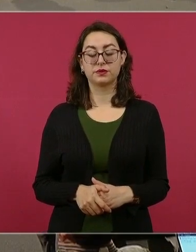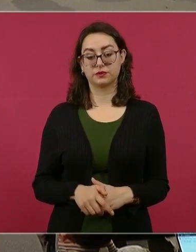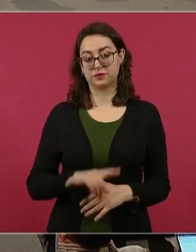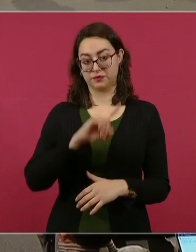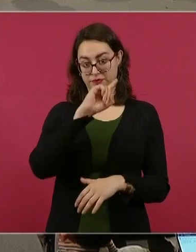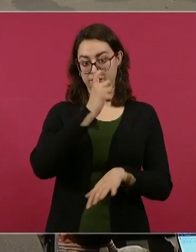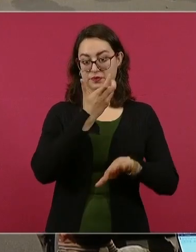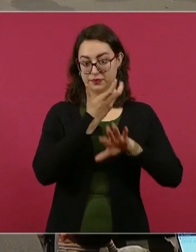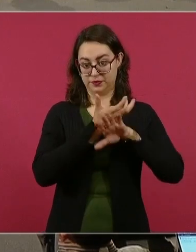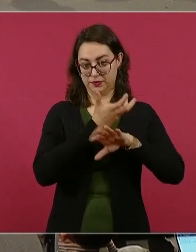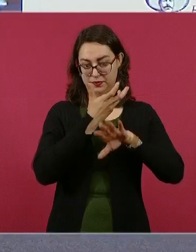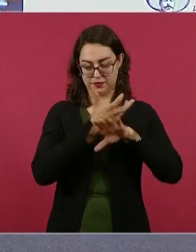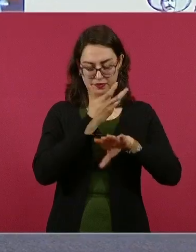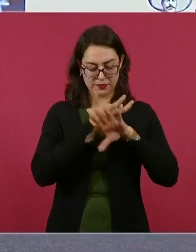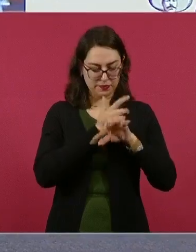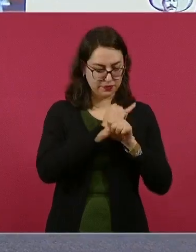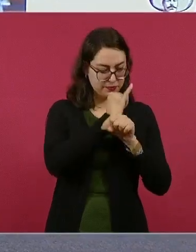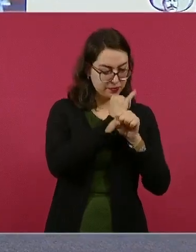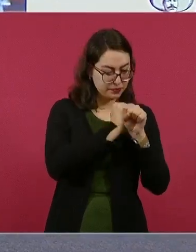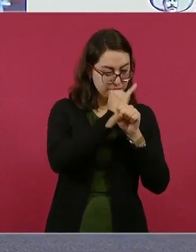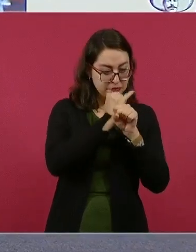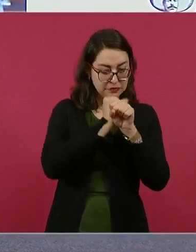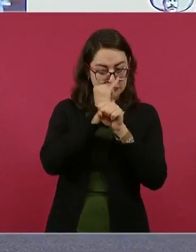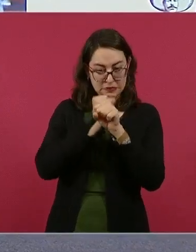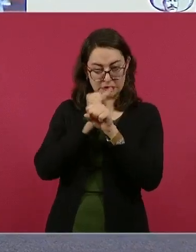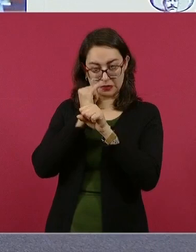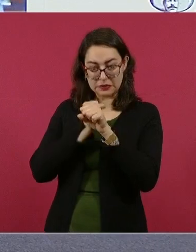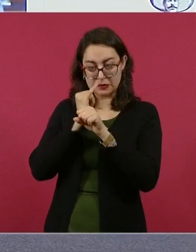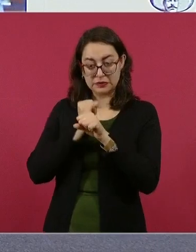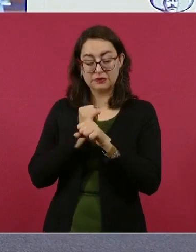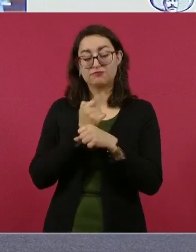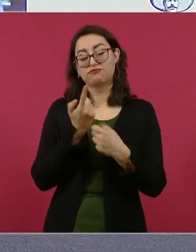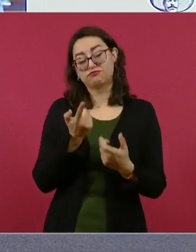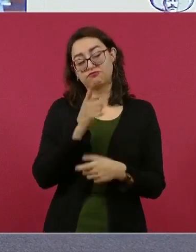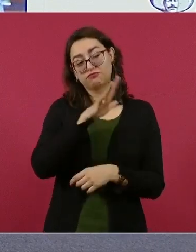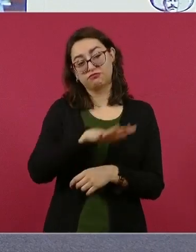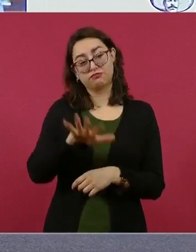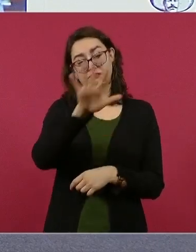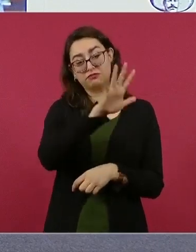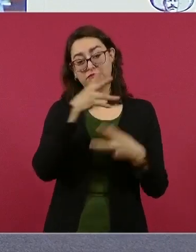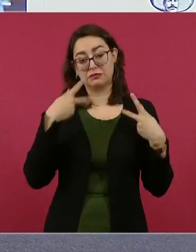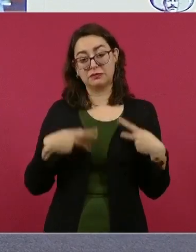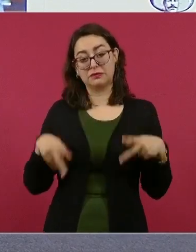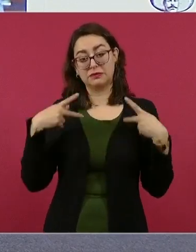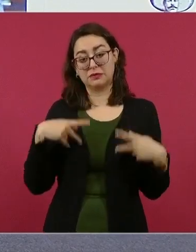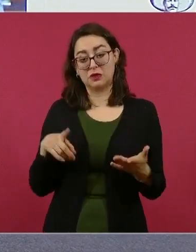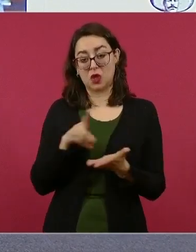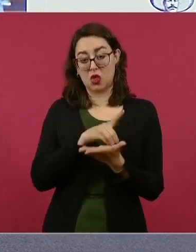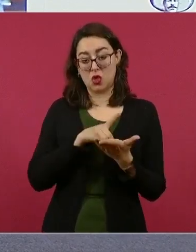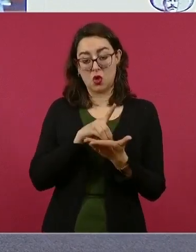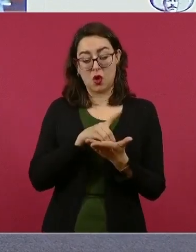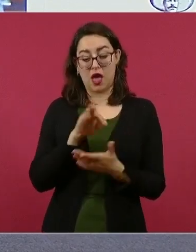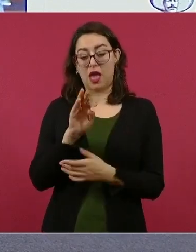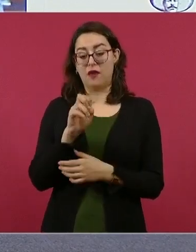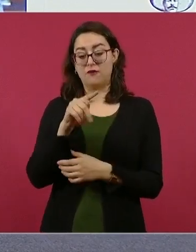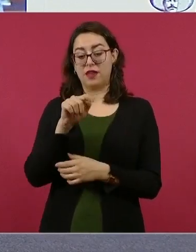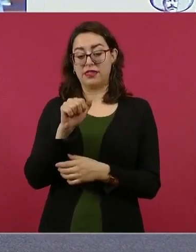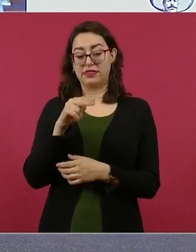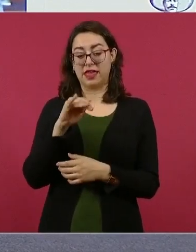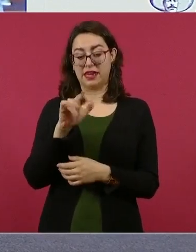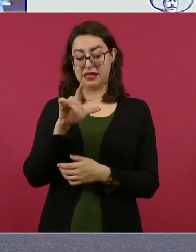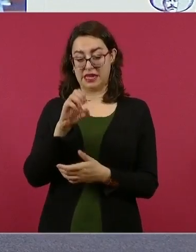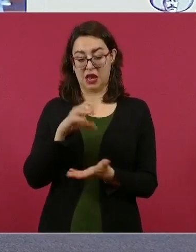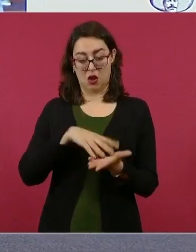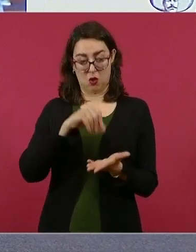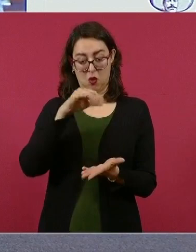Estados Unidos, donde existe un uso muy amplio de fentanilo, regresamos a esta sustancia que mencionamos al inicio